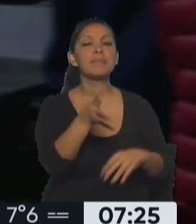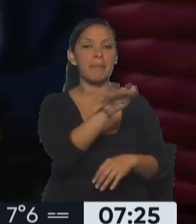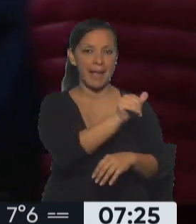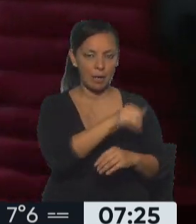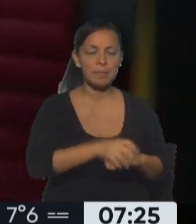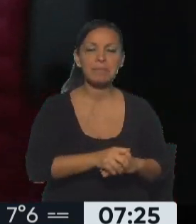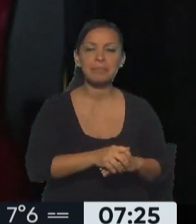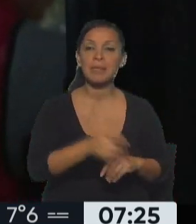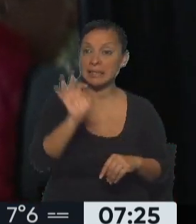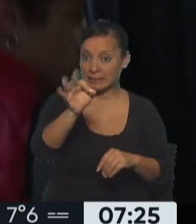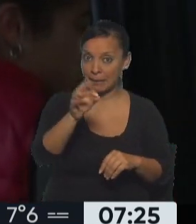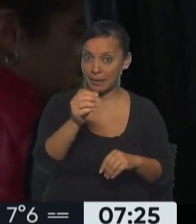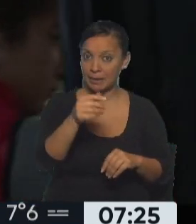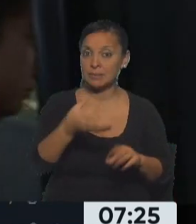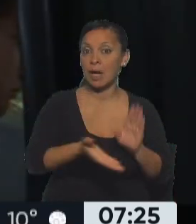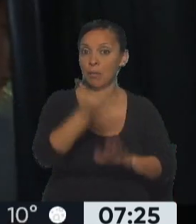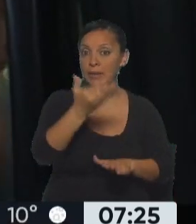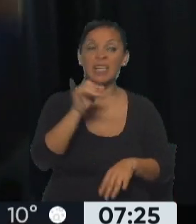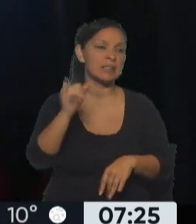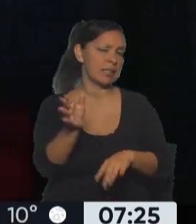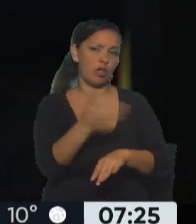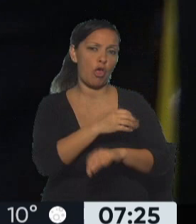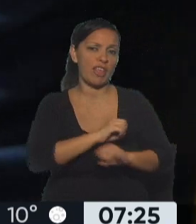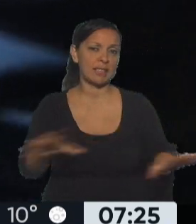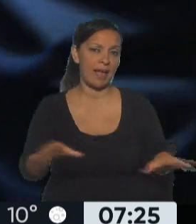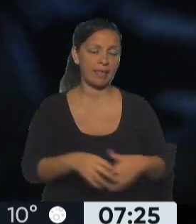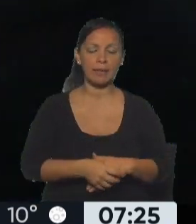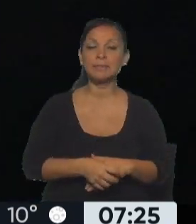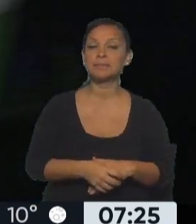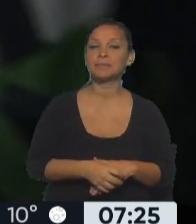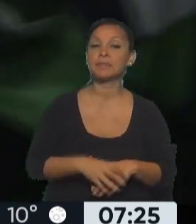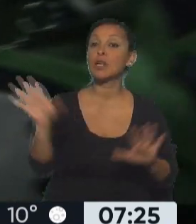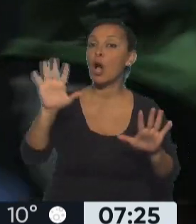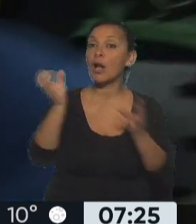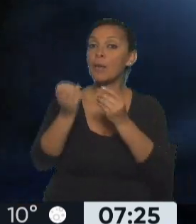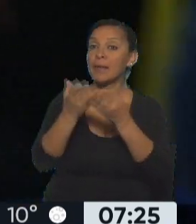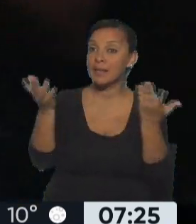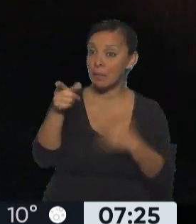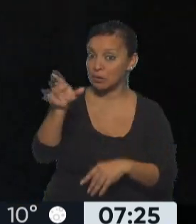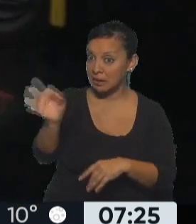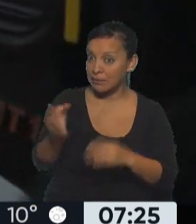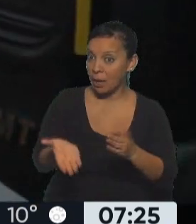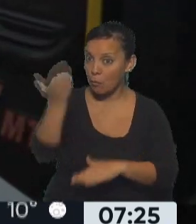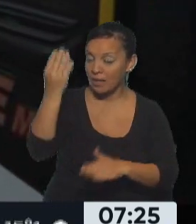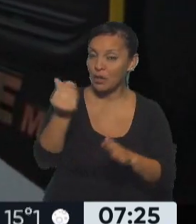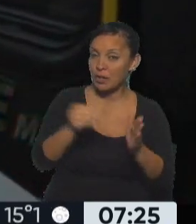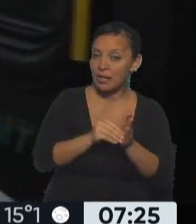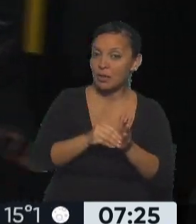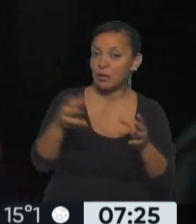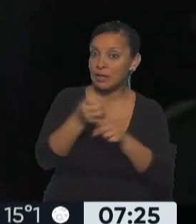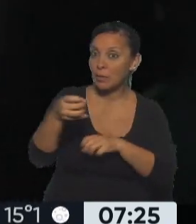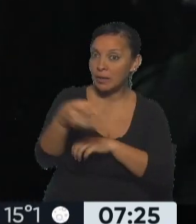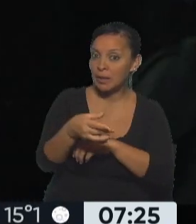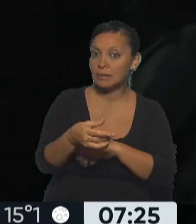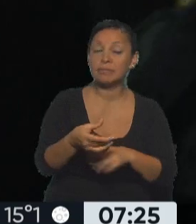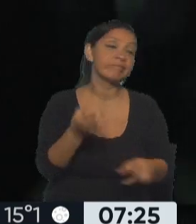Merlo. ¿Aumenta el colectivo y el tren? Es un desastre. Bueno, buen día, señora. ¿Sabe que aumenta el colectivo y el tren, no? ¿Cómo le impacta?